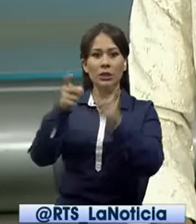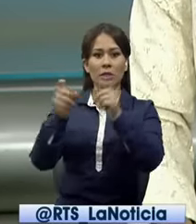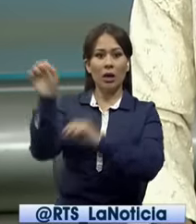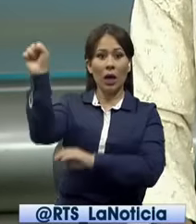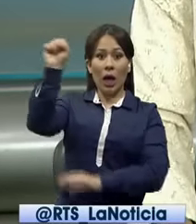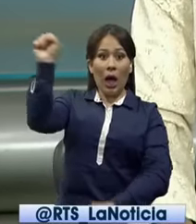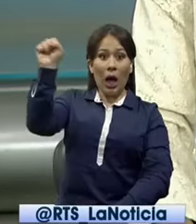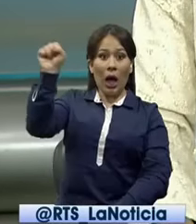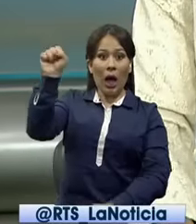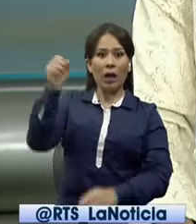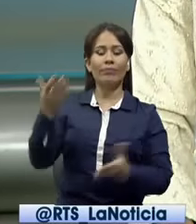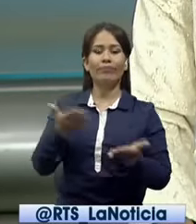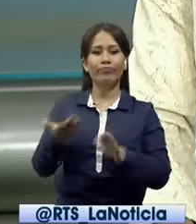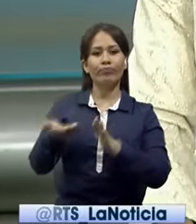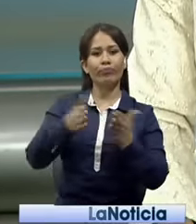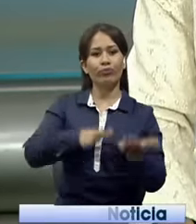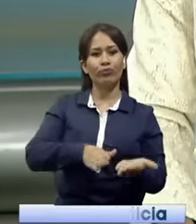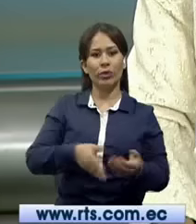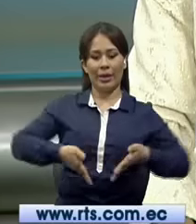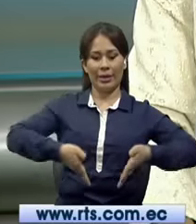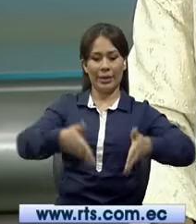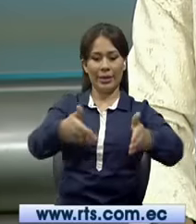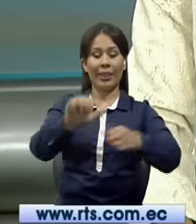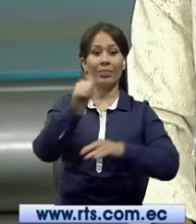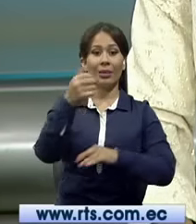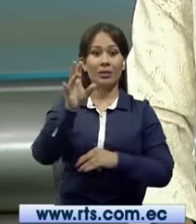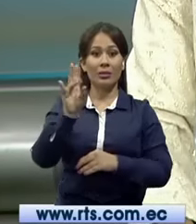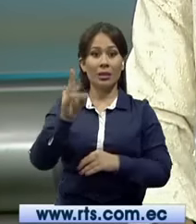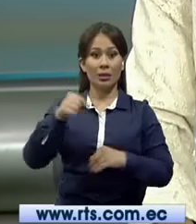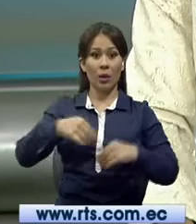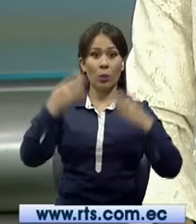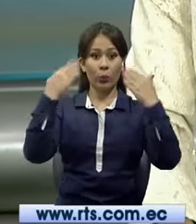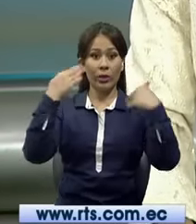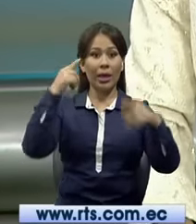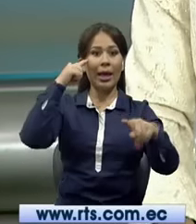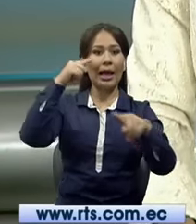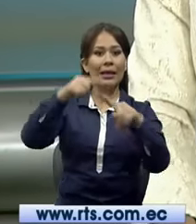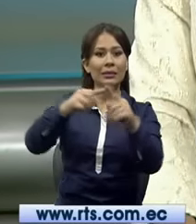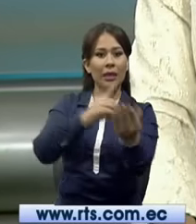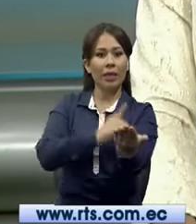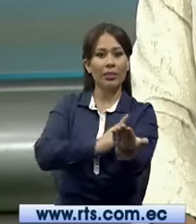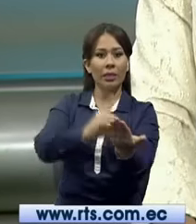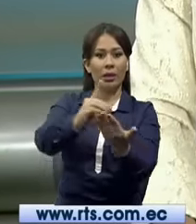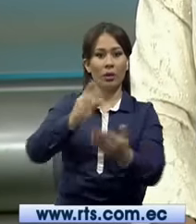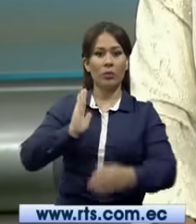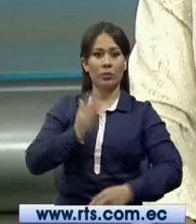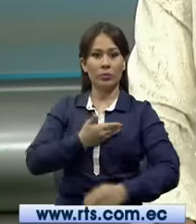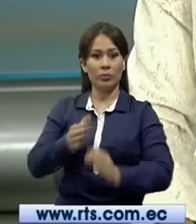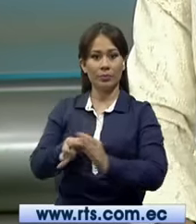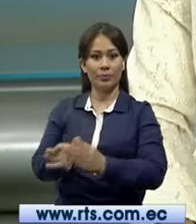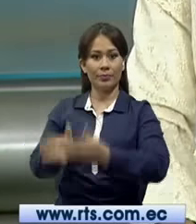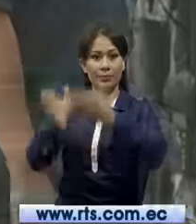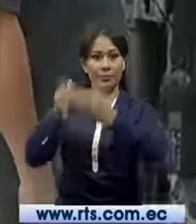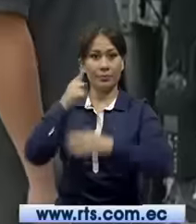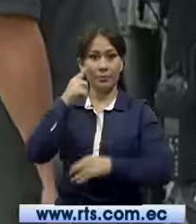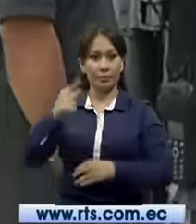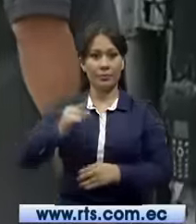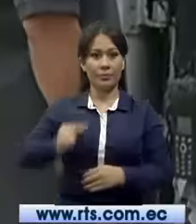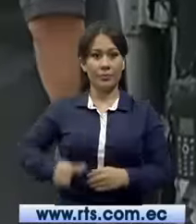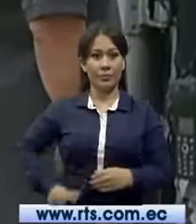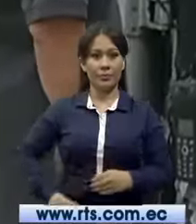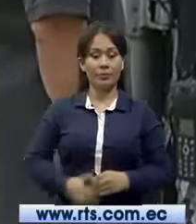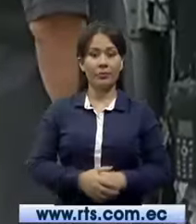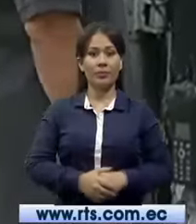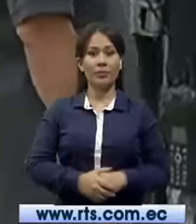el sector de La Germania, ubicado en el kilómetro 17 de la vía Guayaquil-Daule. Ítalo Ruiz con los detalles.